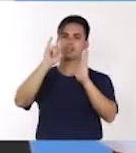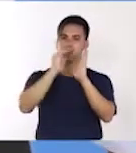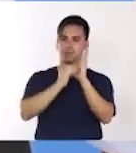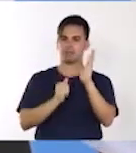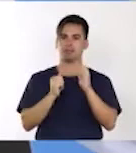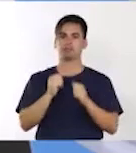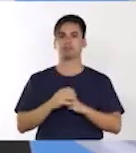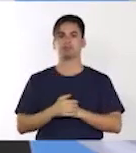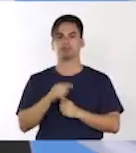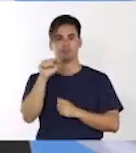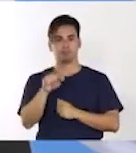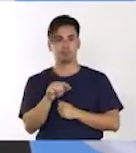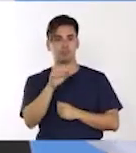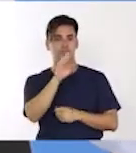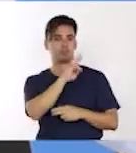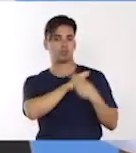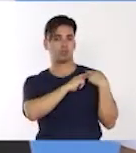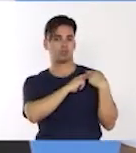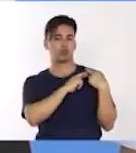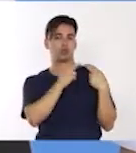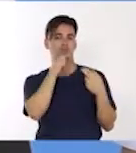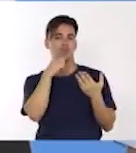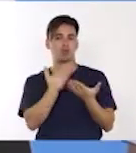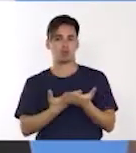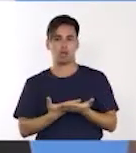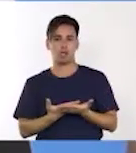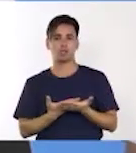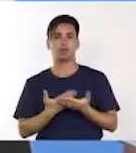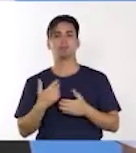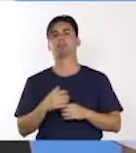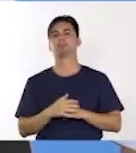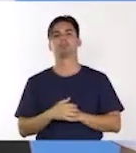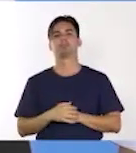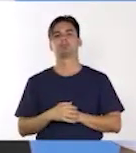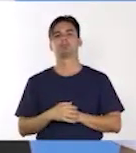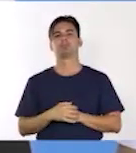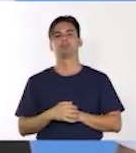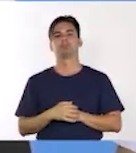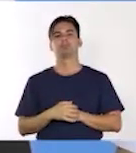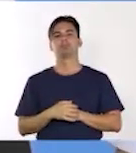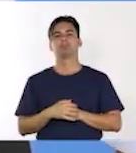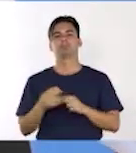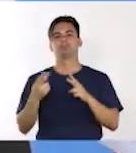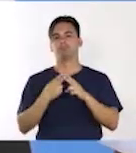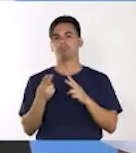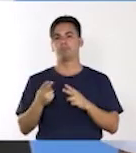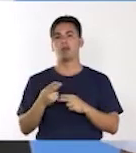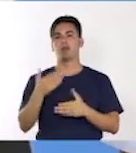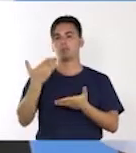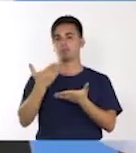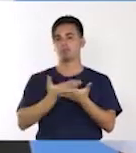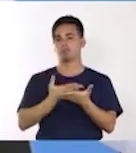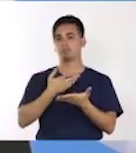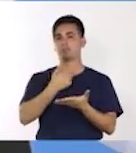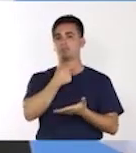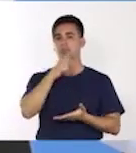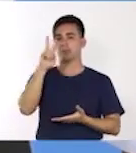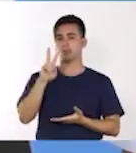nosotros proponemos que para estos seminarios integradores se hayan